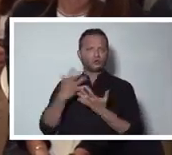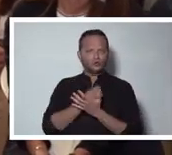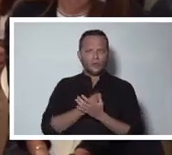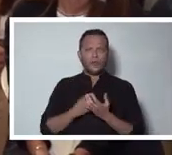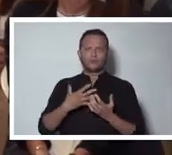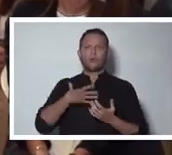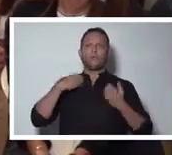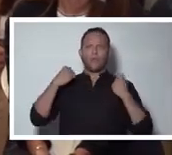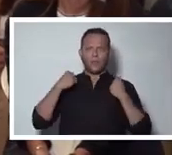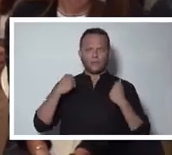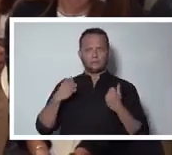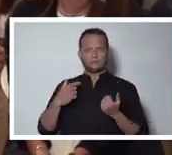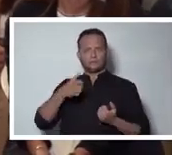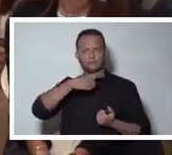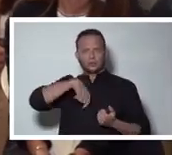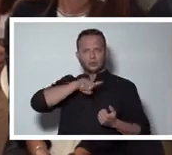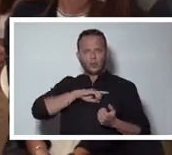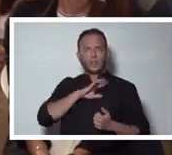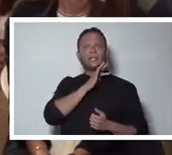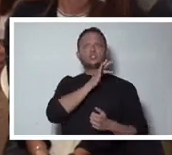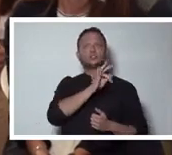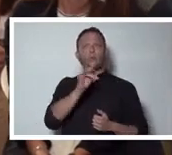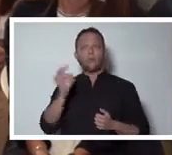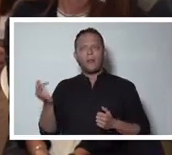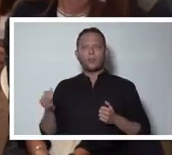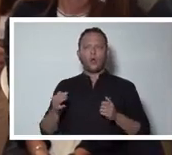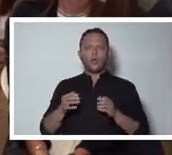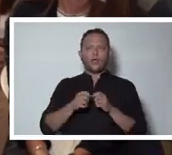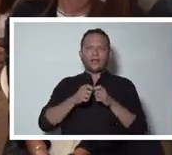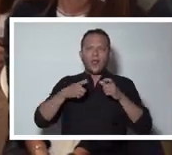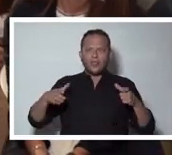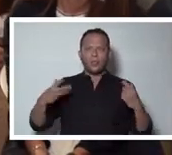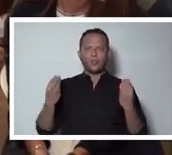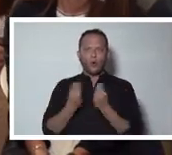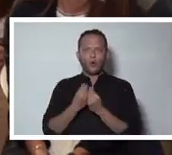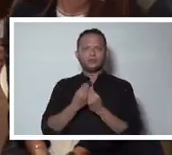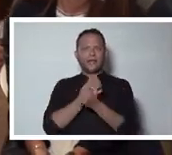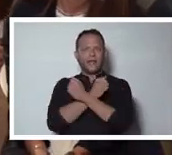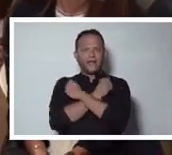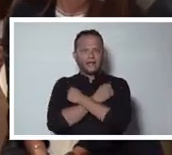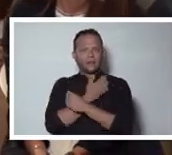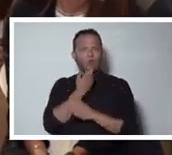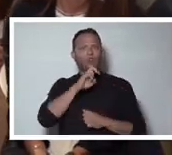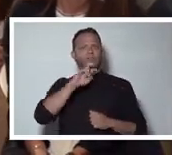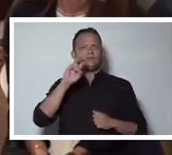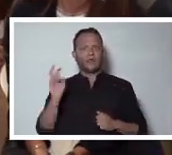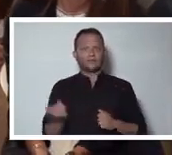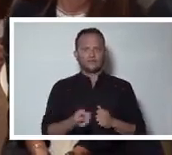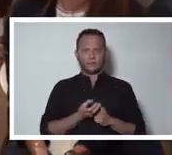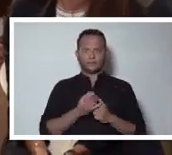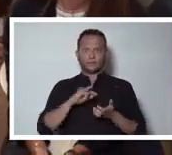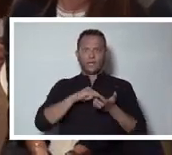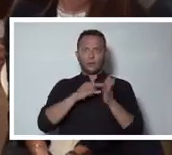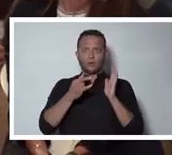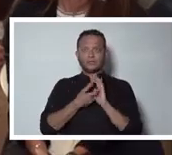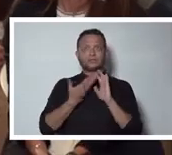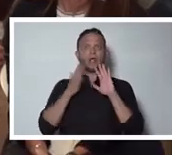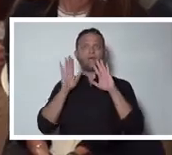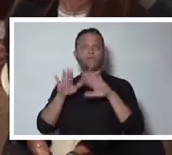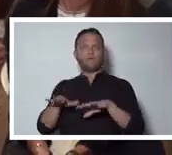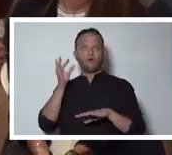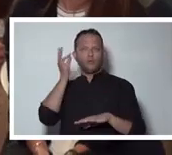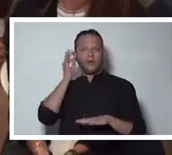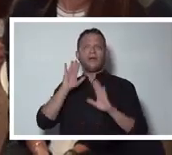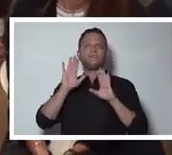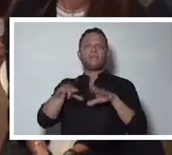nosotras vamos a poder sumando creciendo juntas queriéndonos siendo diversas un proyecto a favor de